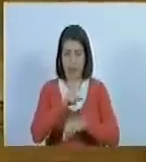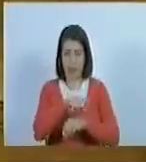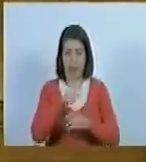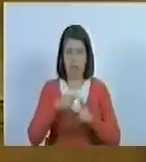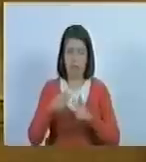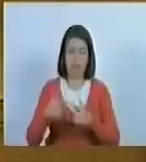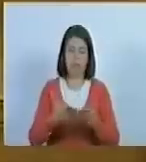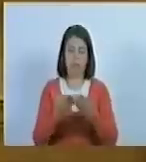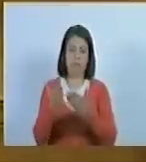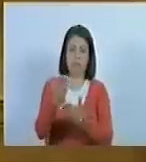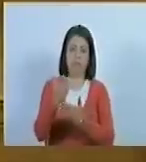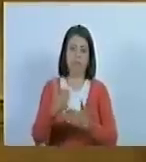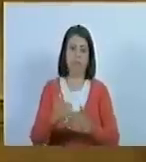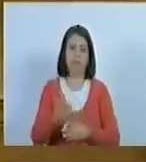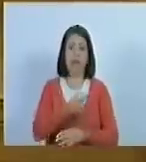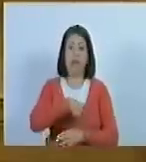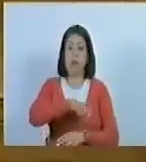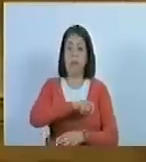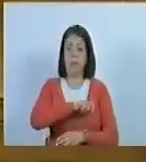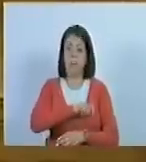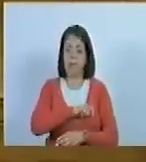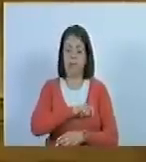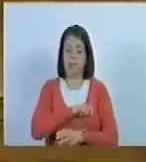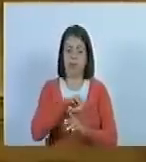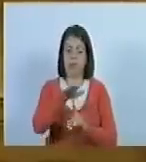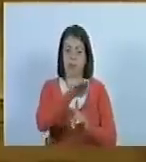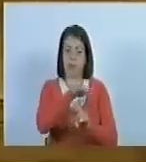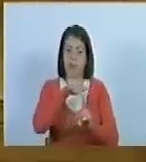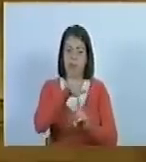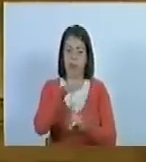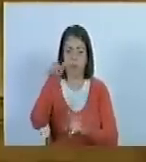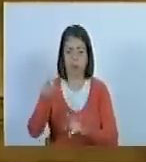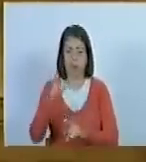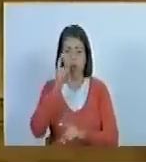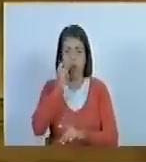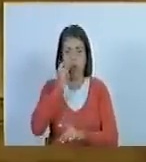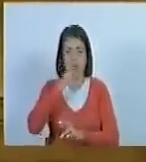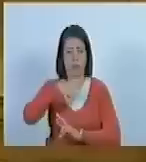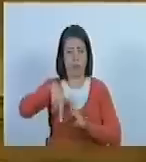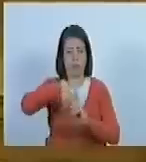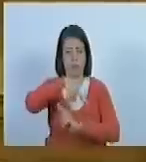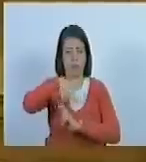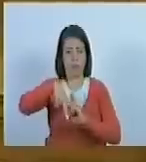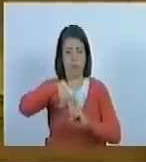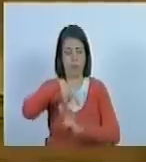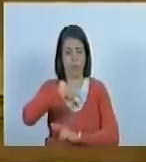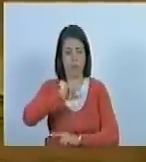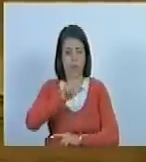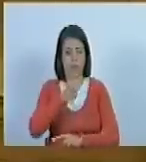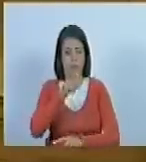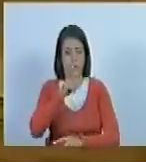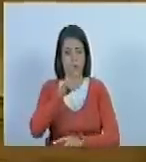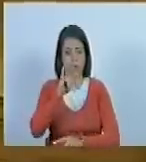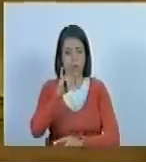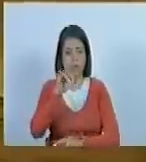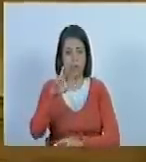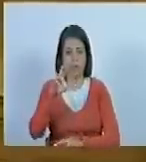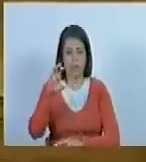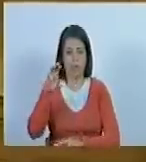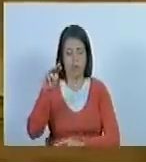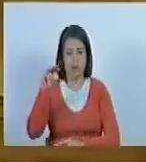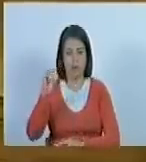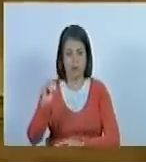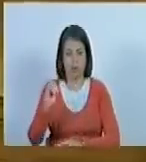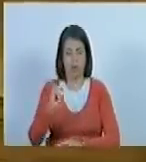servicio de la corona española. Fue un camarada revolucionario, Guillermo García Ponce, quien